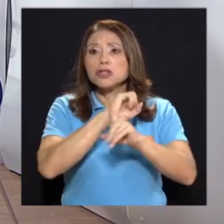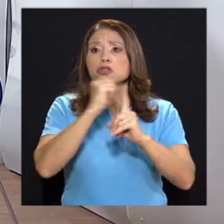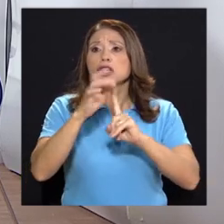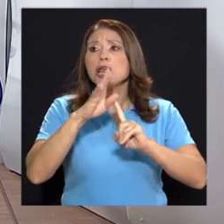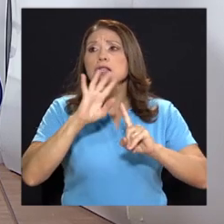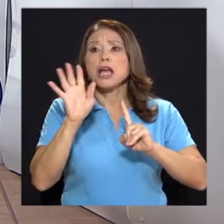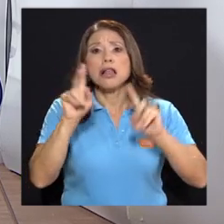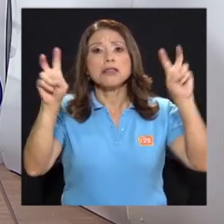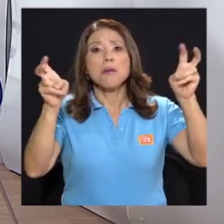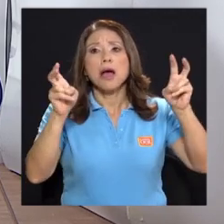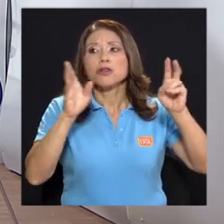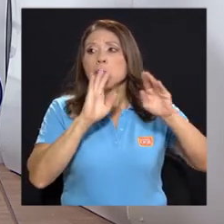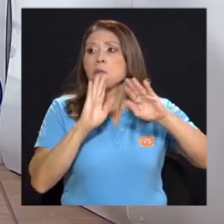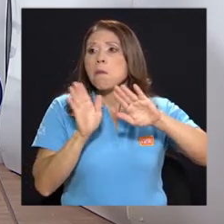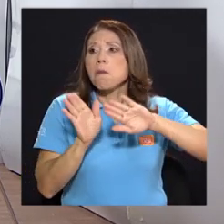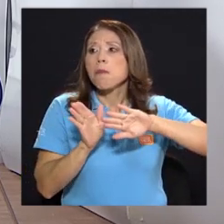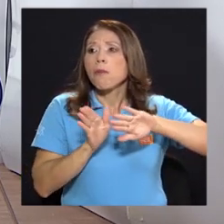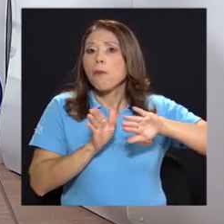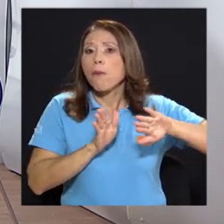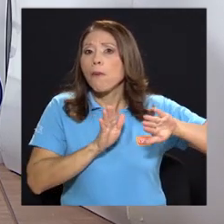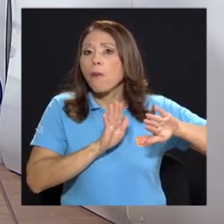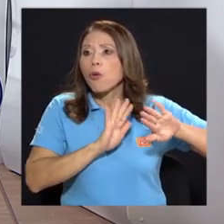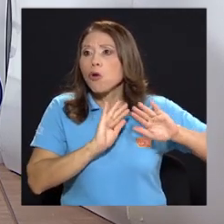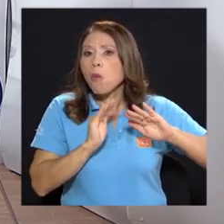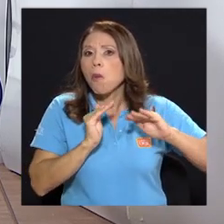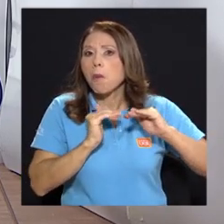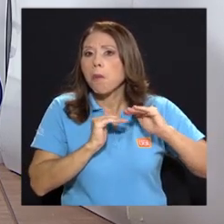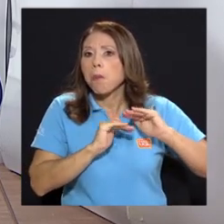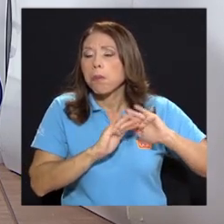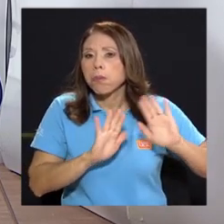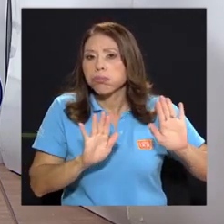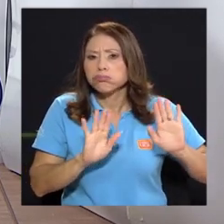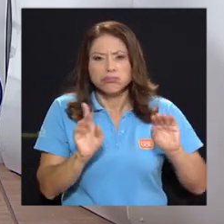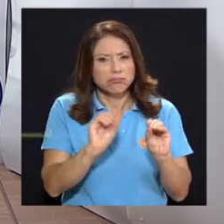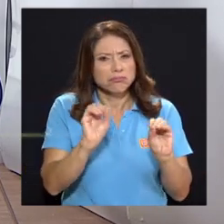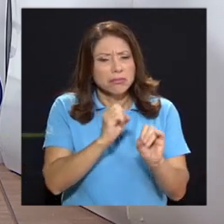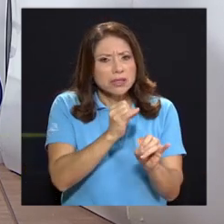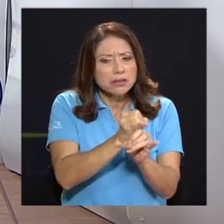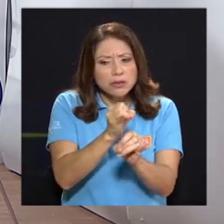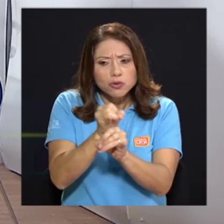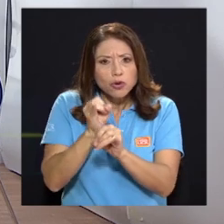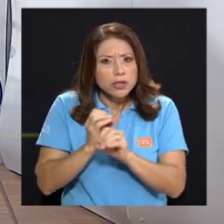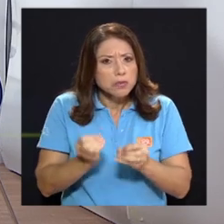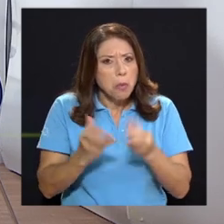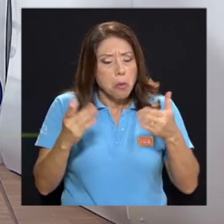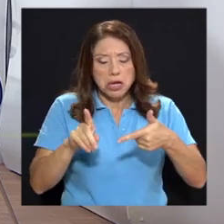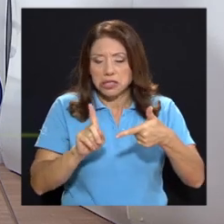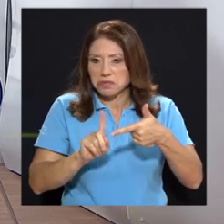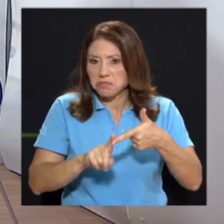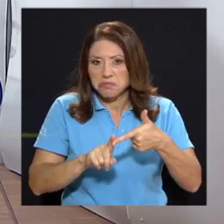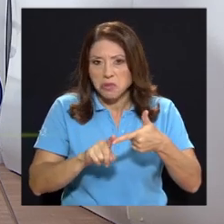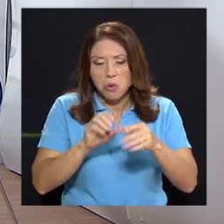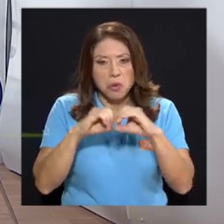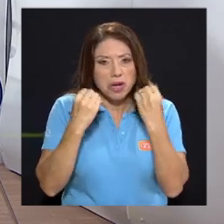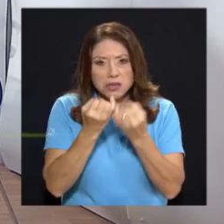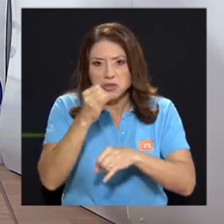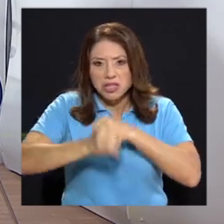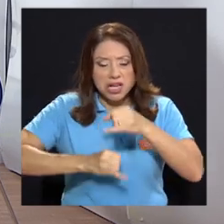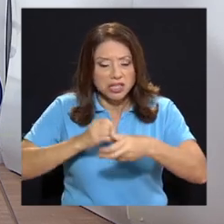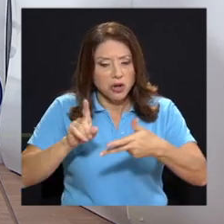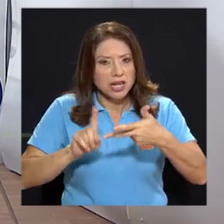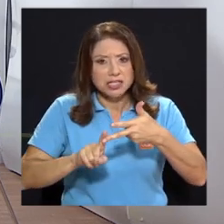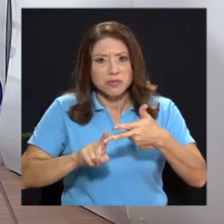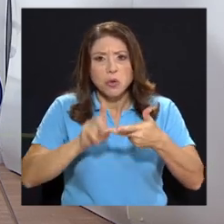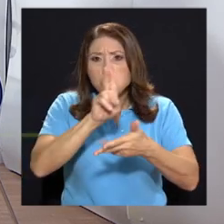simplemente ni las instituciones públicas ni los organismos internacionales ni la academia costarricense